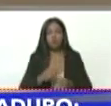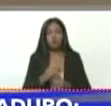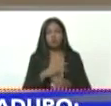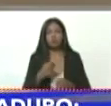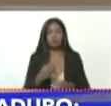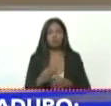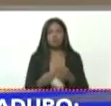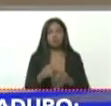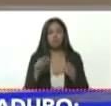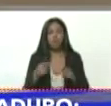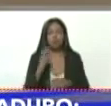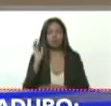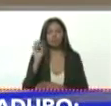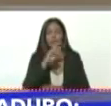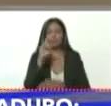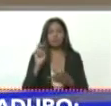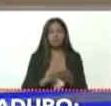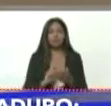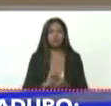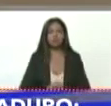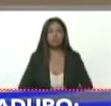del desacato de la Asamblea Nacional.